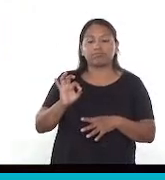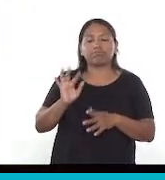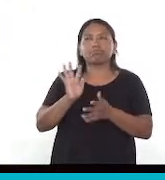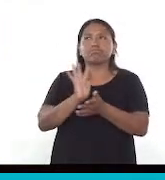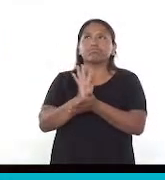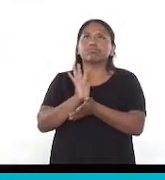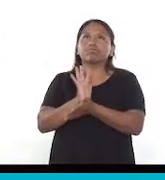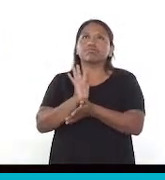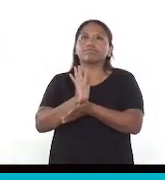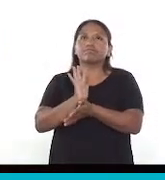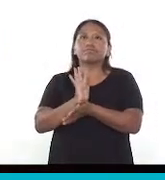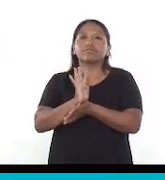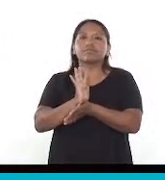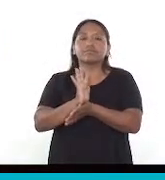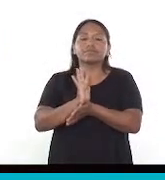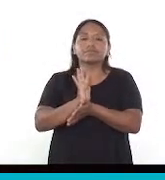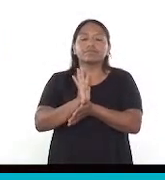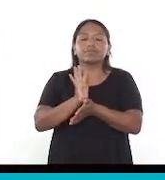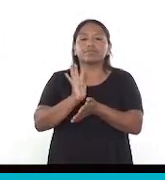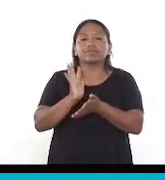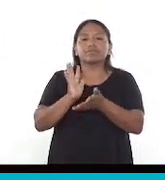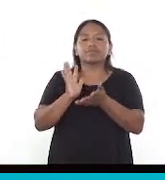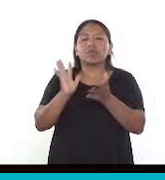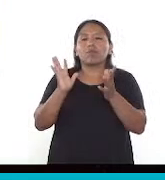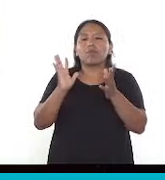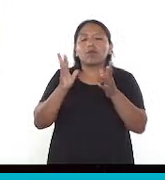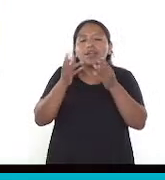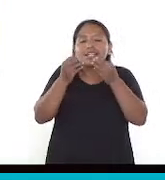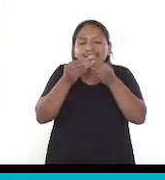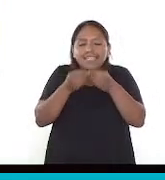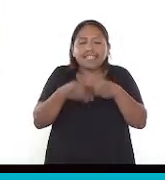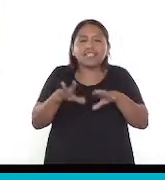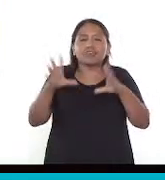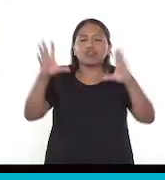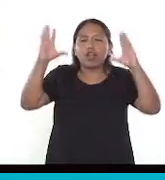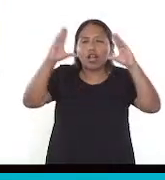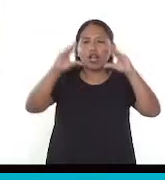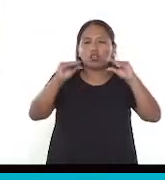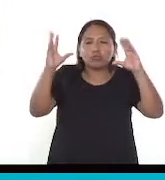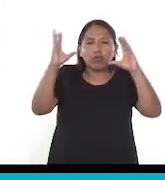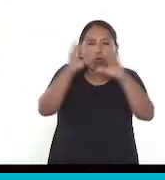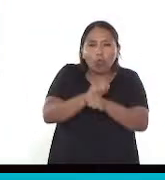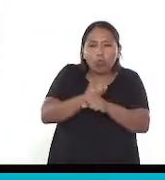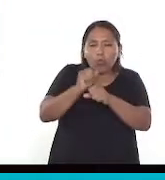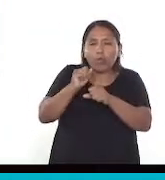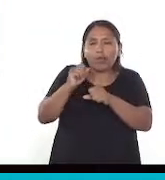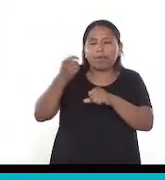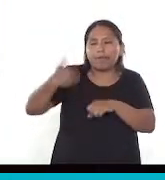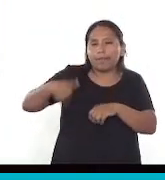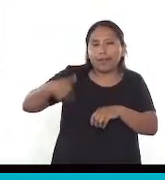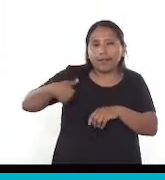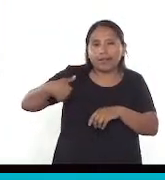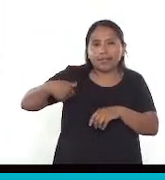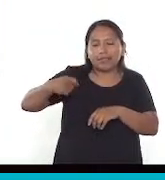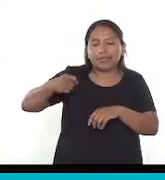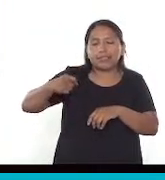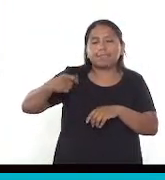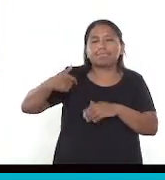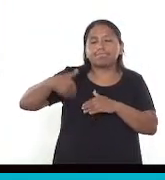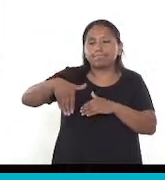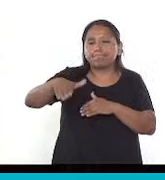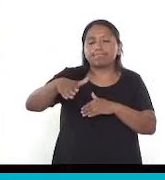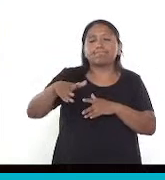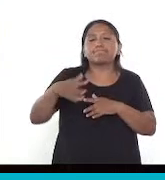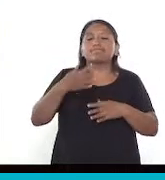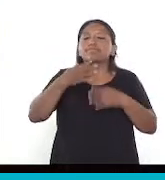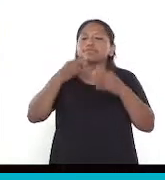entrada a la noche más oscura que tuvo nuestra nación también señor presidente en la